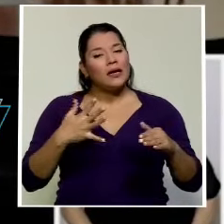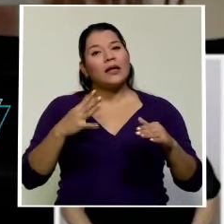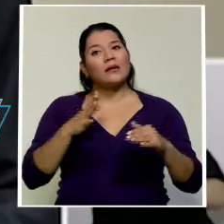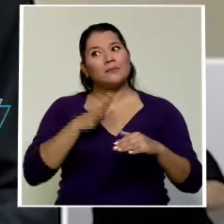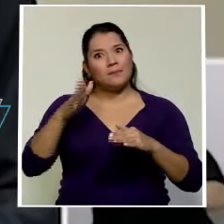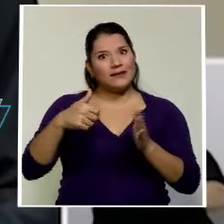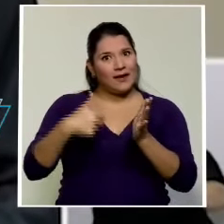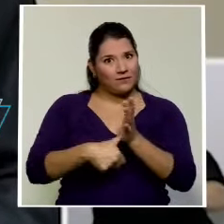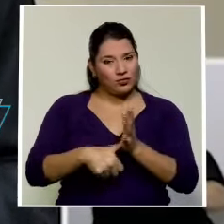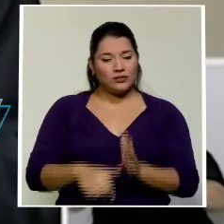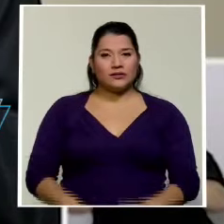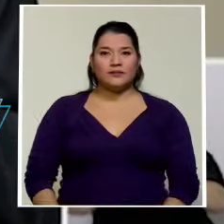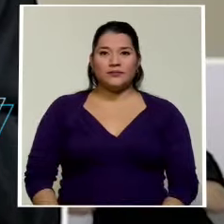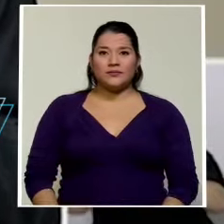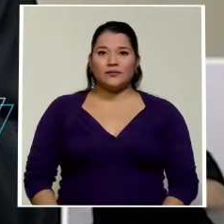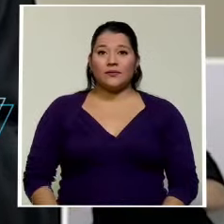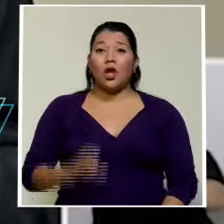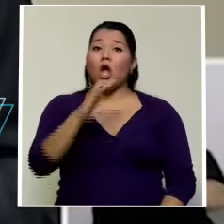urnas.